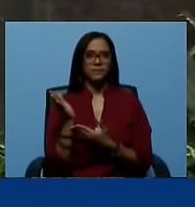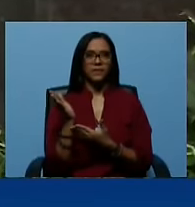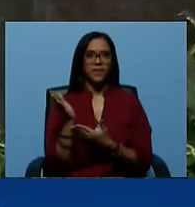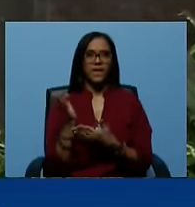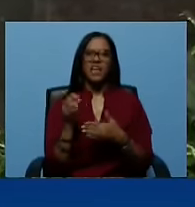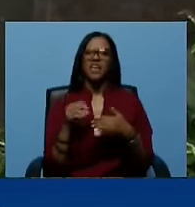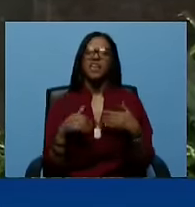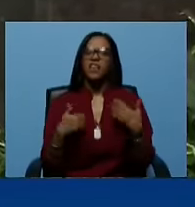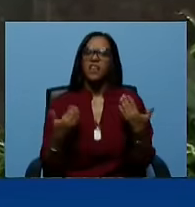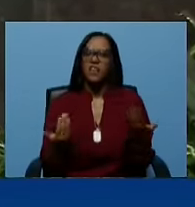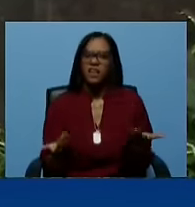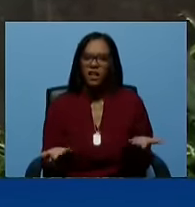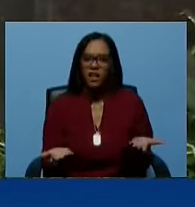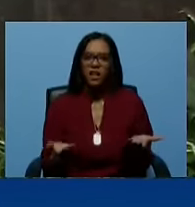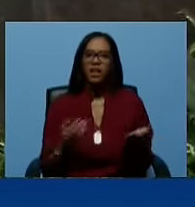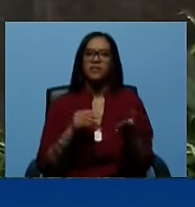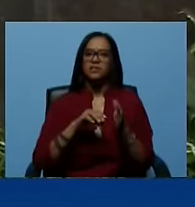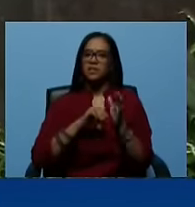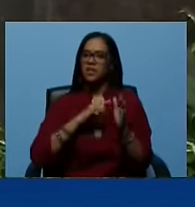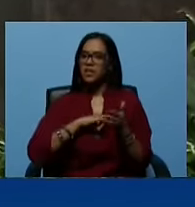¿qué debe ser la juventud?